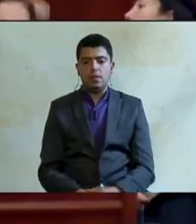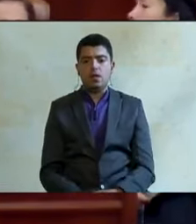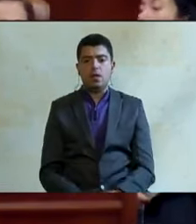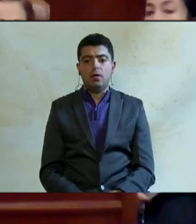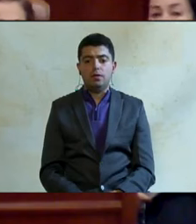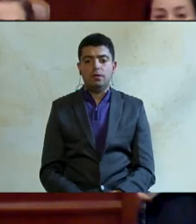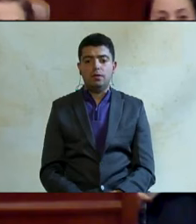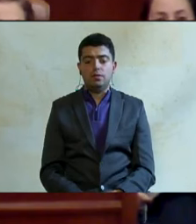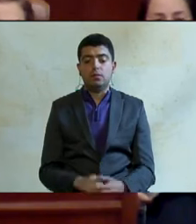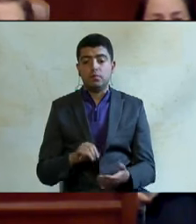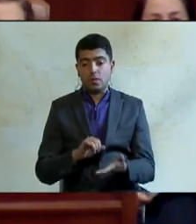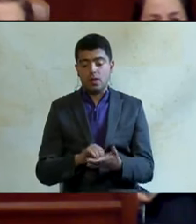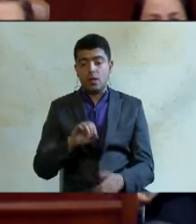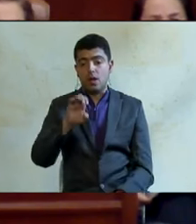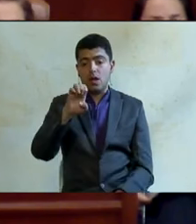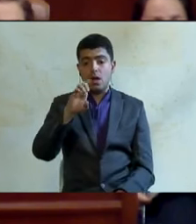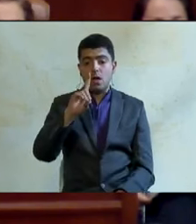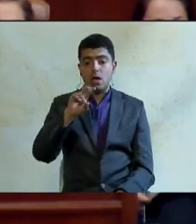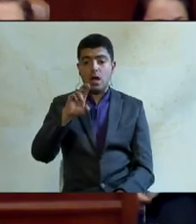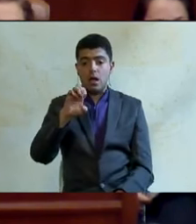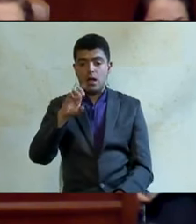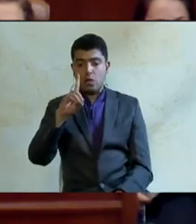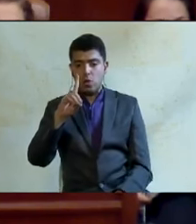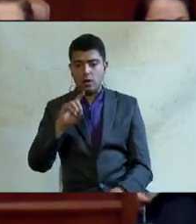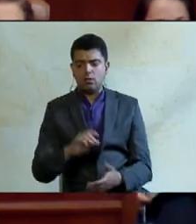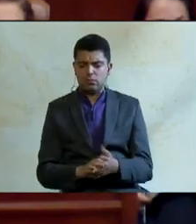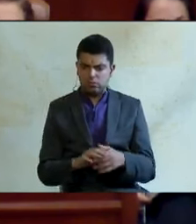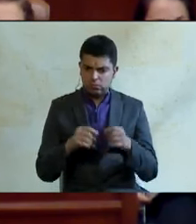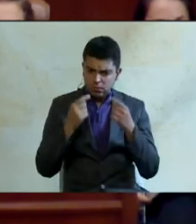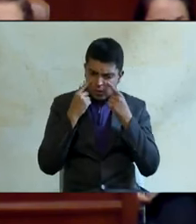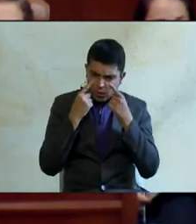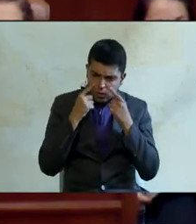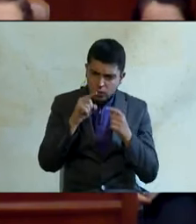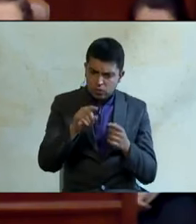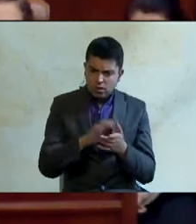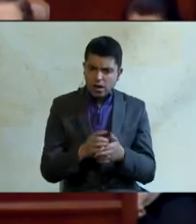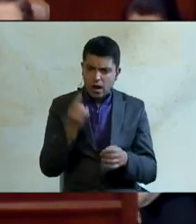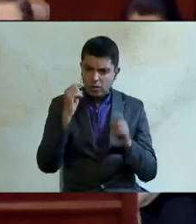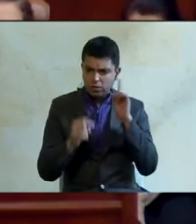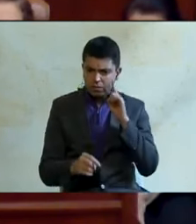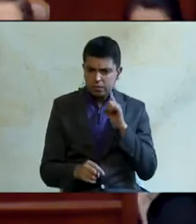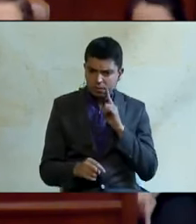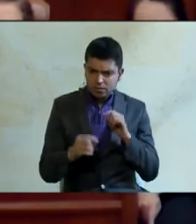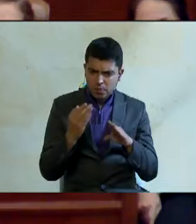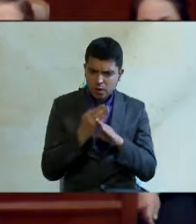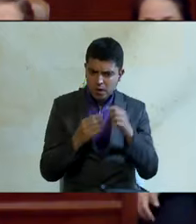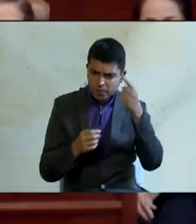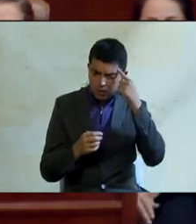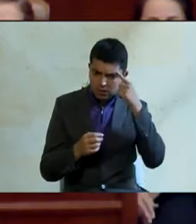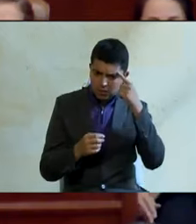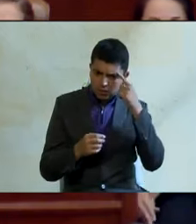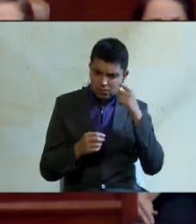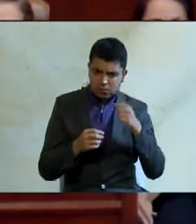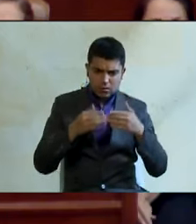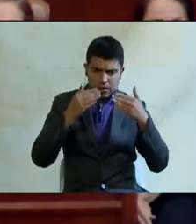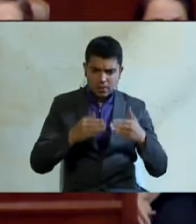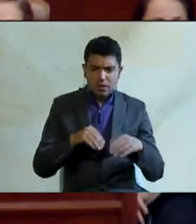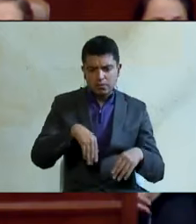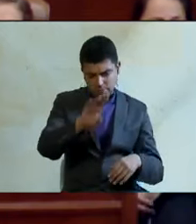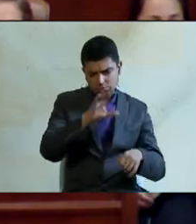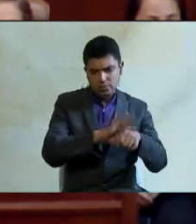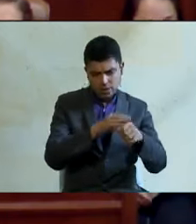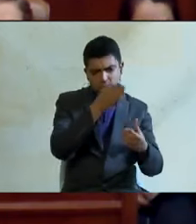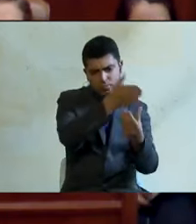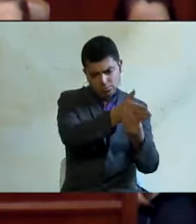Bueno eduward yo le pido que ponga cuidado y si tiene un problema de sordera auditivo que vaya al médico yo dije que estoy de acuerdo con el